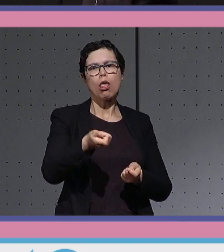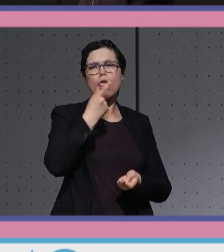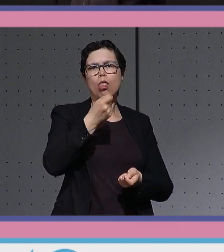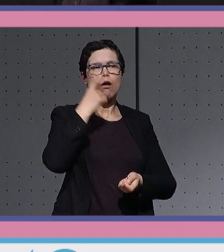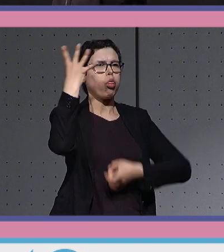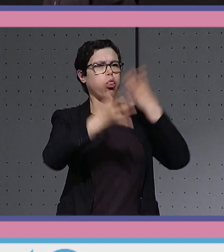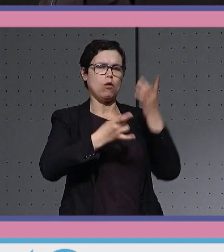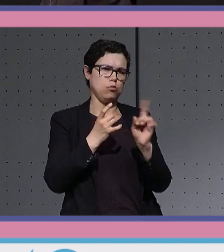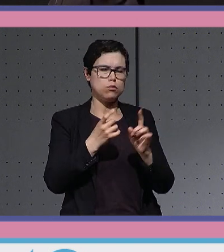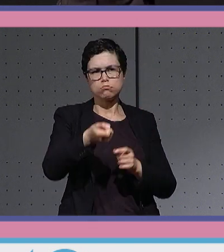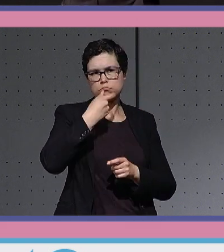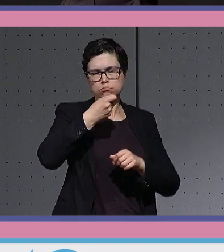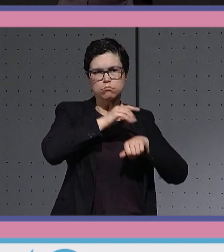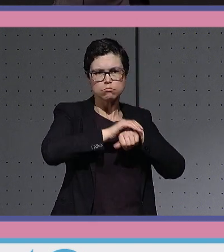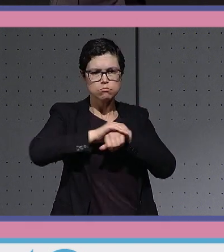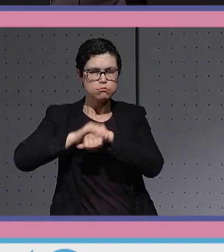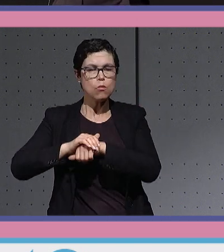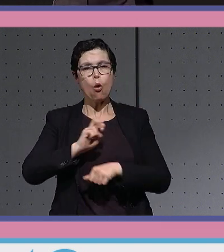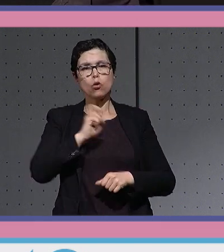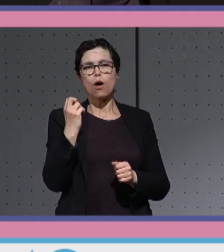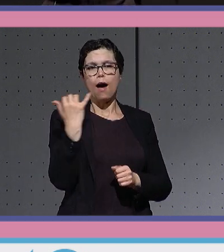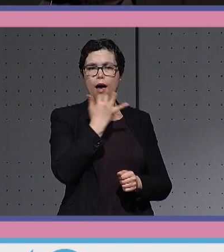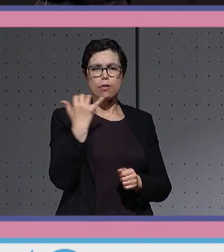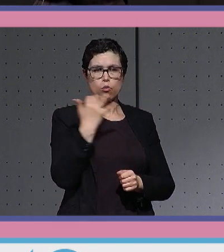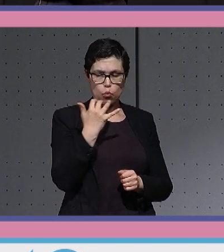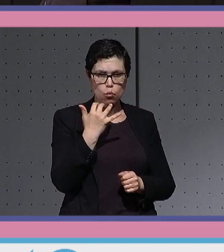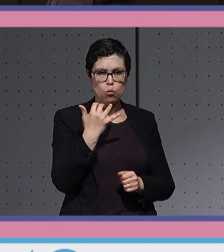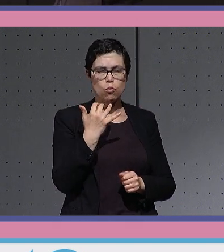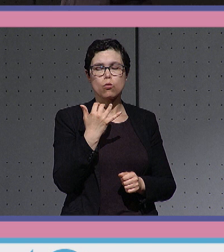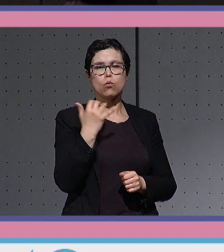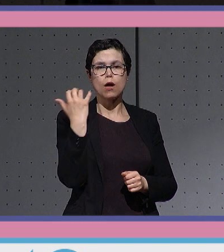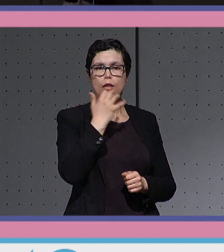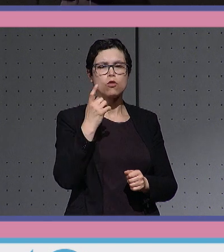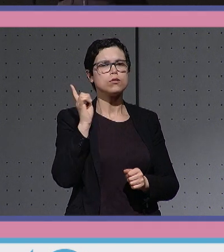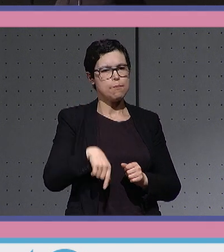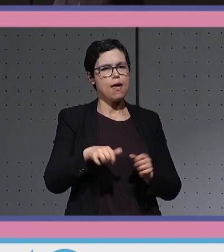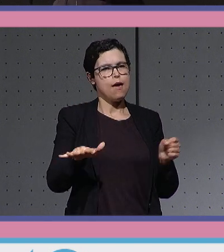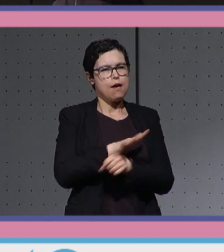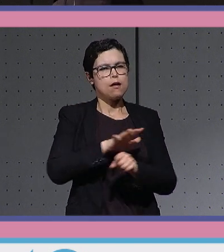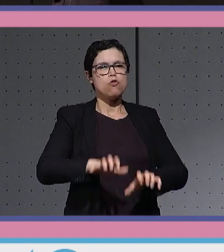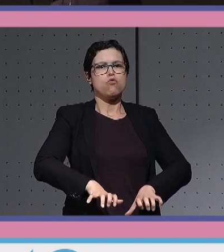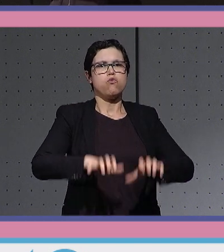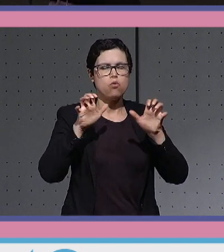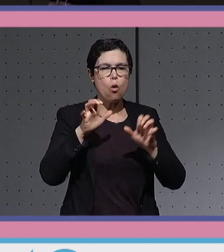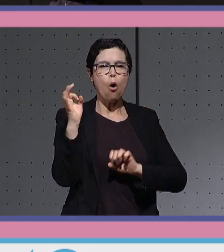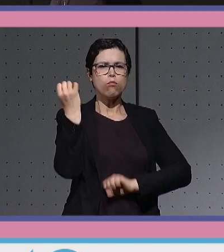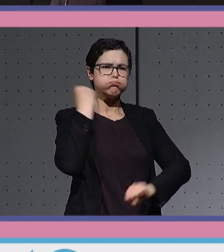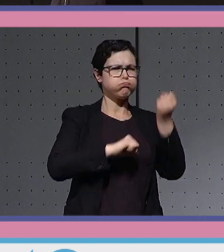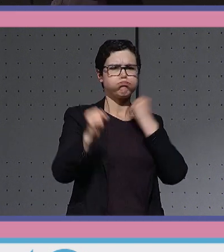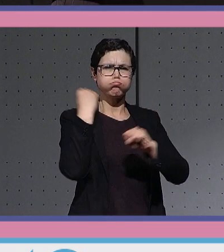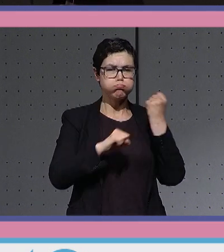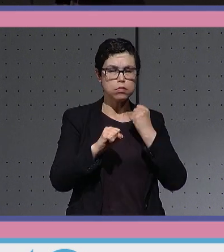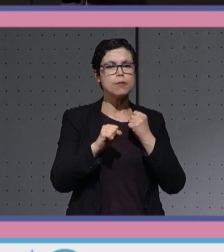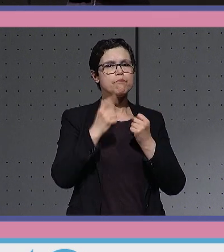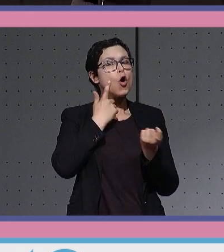El ácido valproico, exactamente lo mismo. También funciona para la irritabilidad, alteración conductual, también necesita